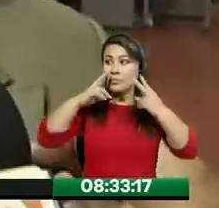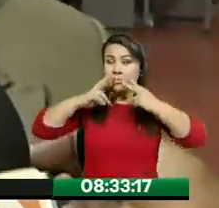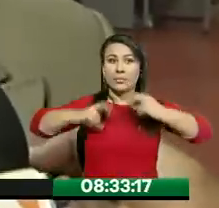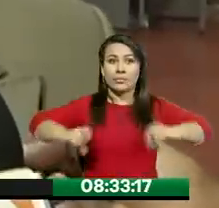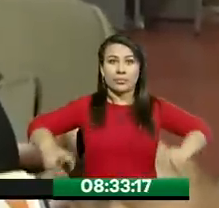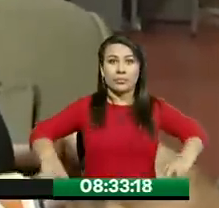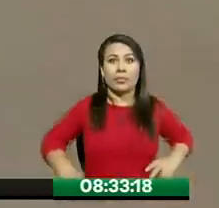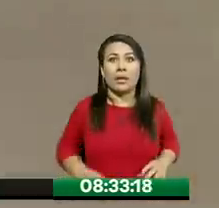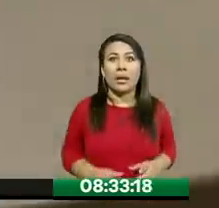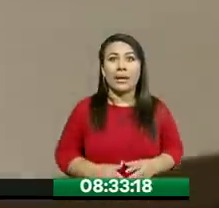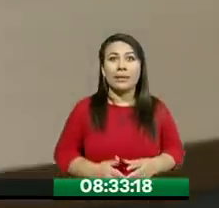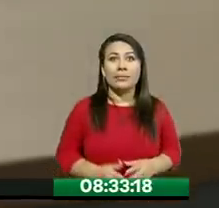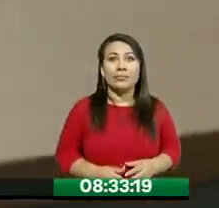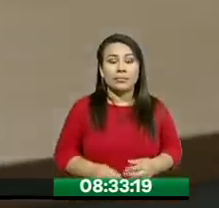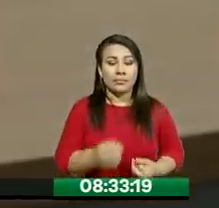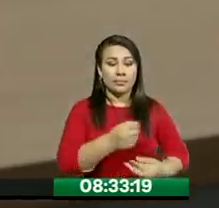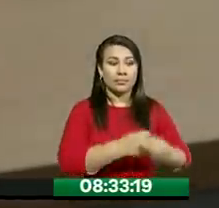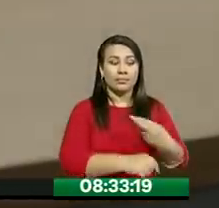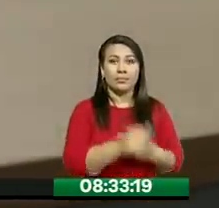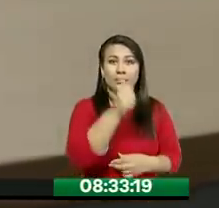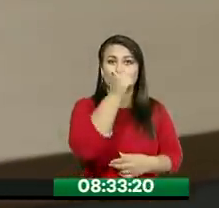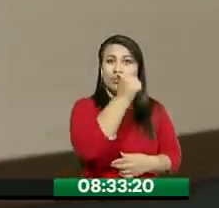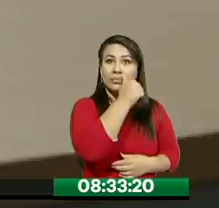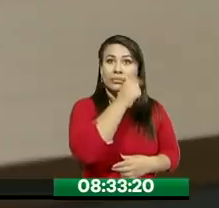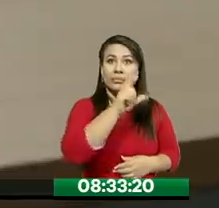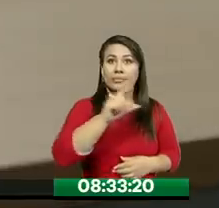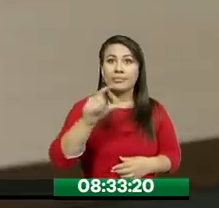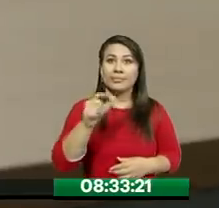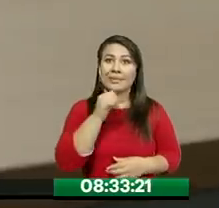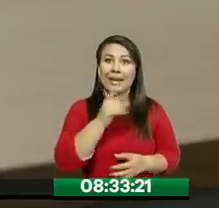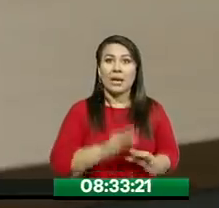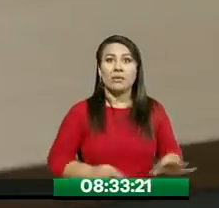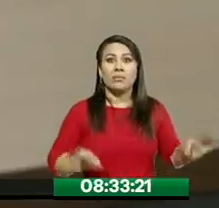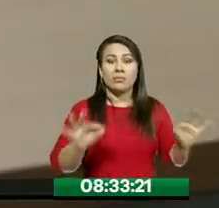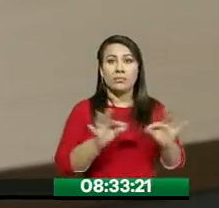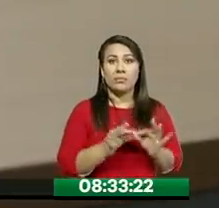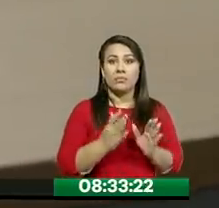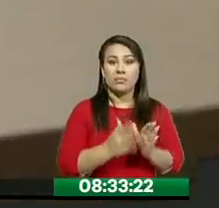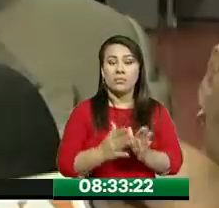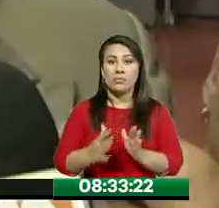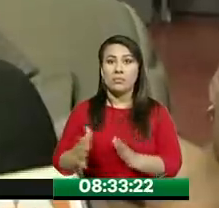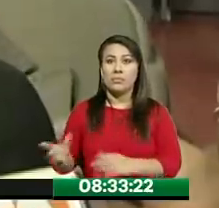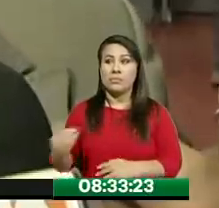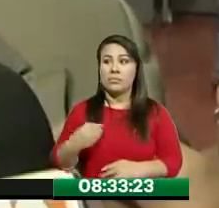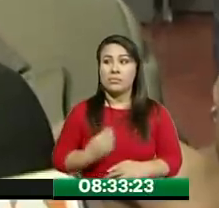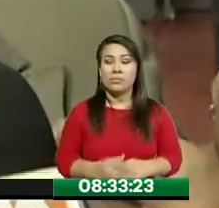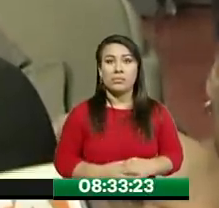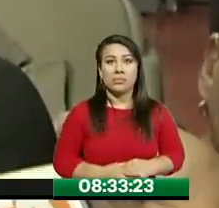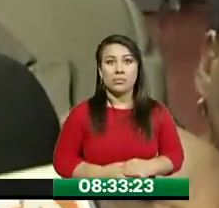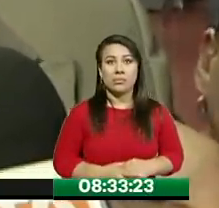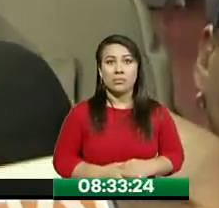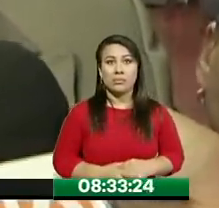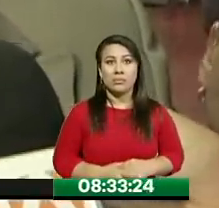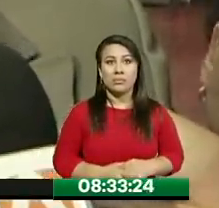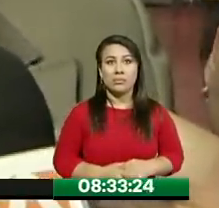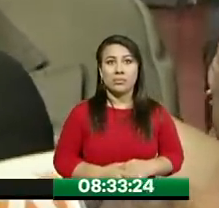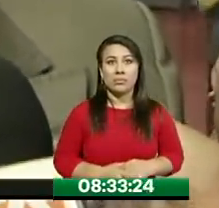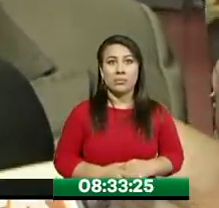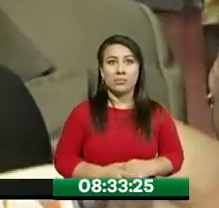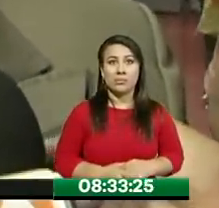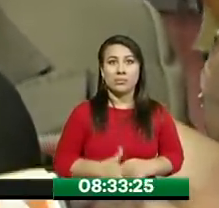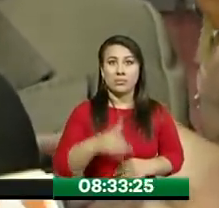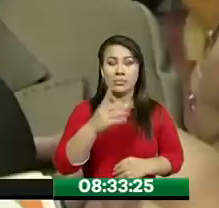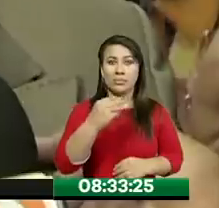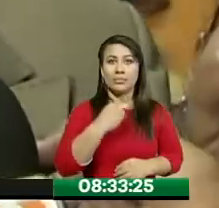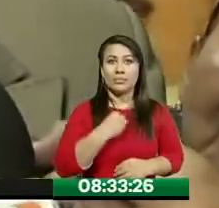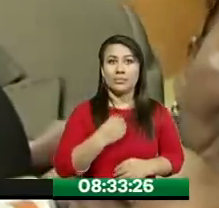José Alberto, se encuentra una oficina que la han instalado, de donde solo puede entrar personal de la ATM, donde se